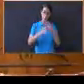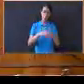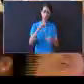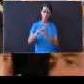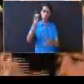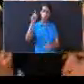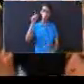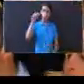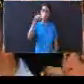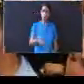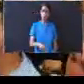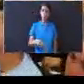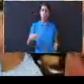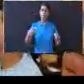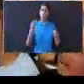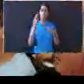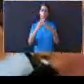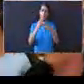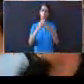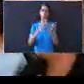Amén y amén.